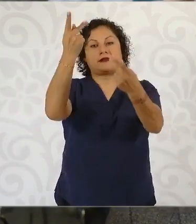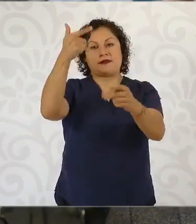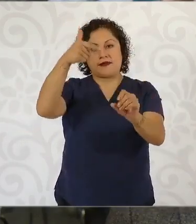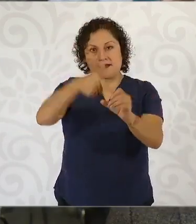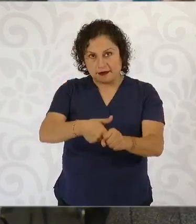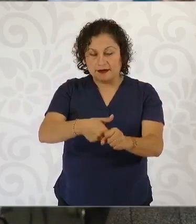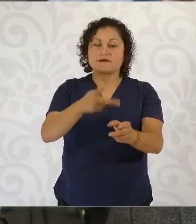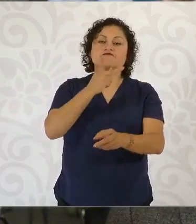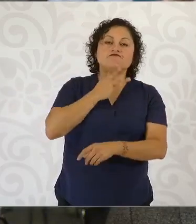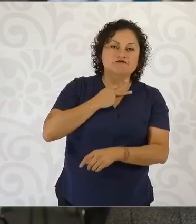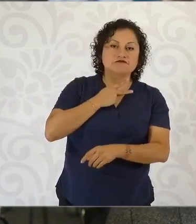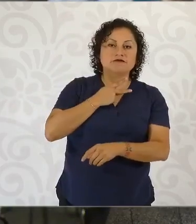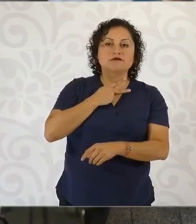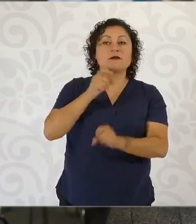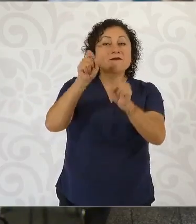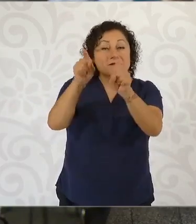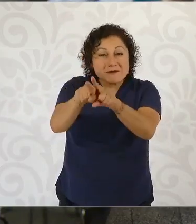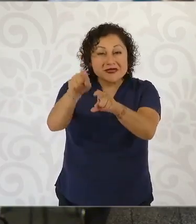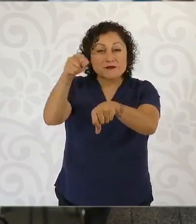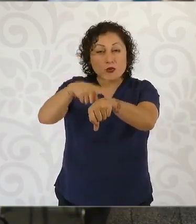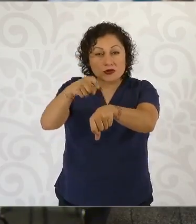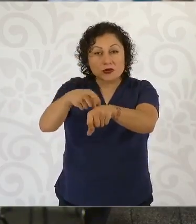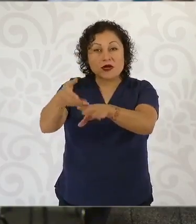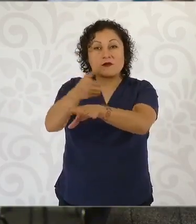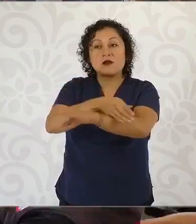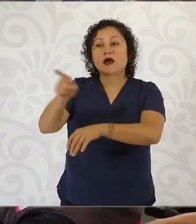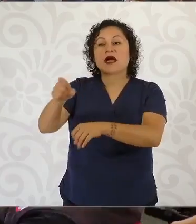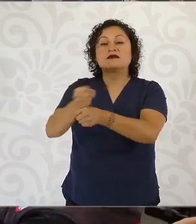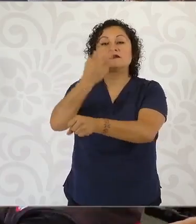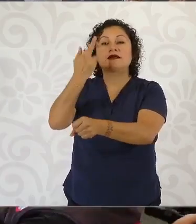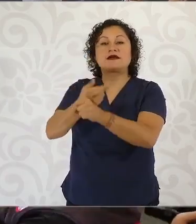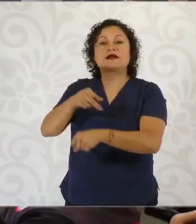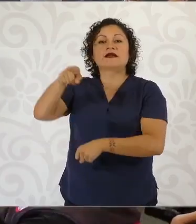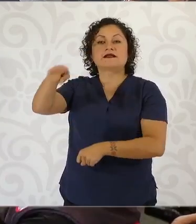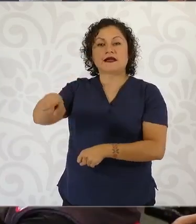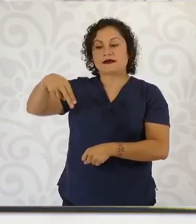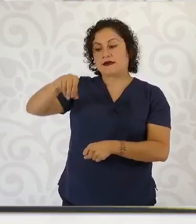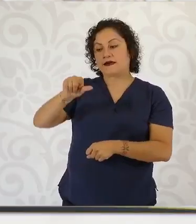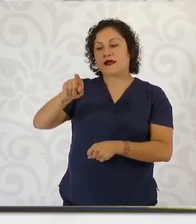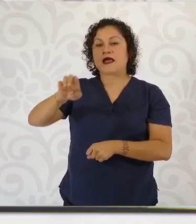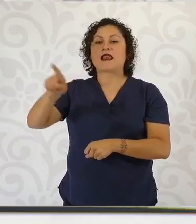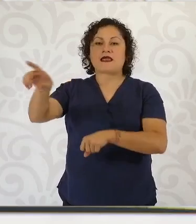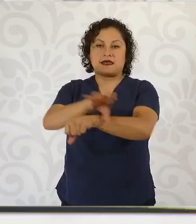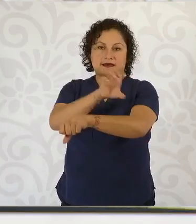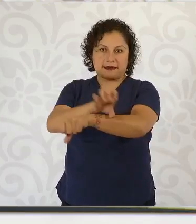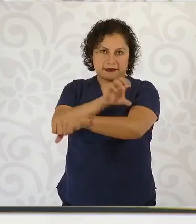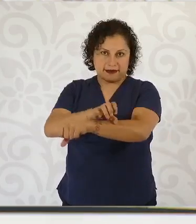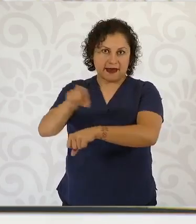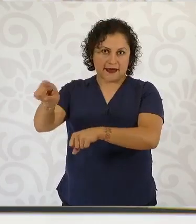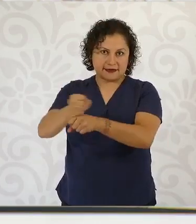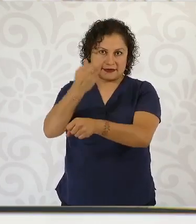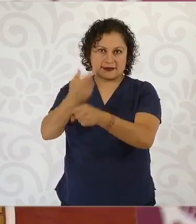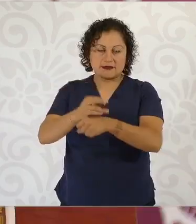cuando Rocío Nale fue secretaria de Por eso, Energía. mira, todos pueden leer tu nota de Animal